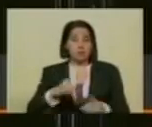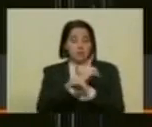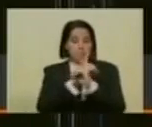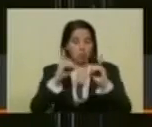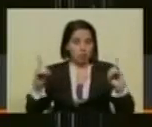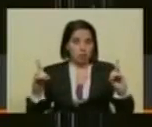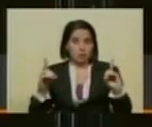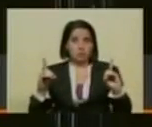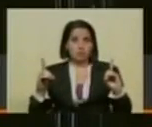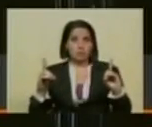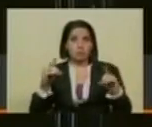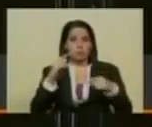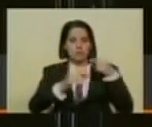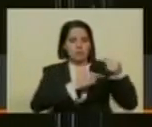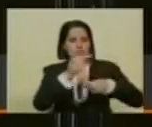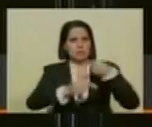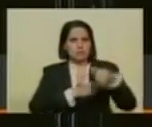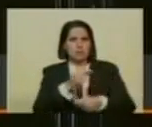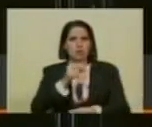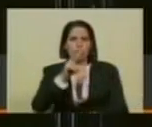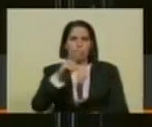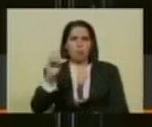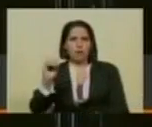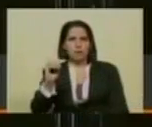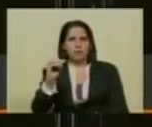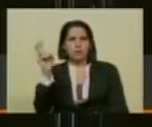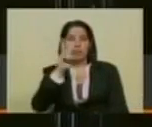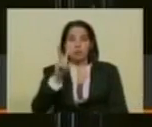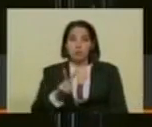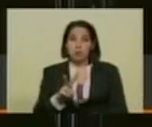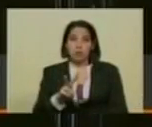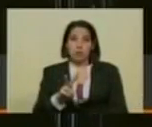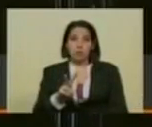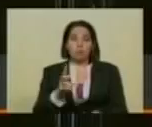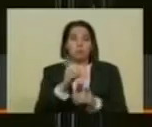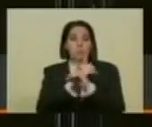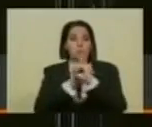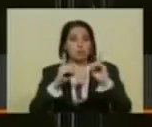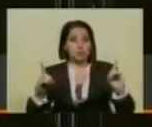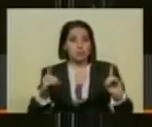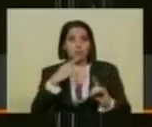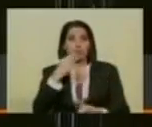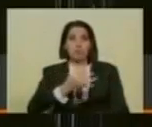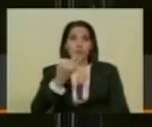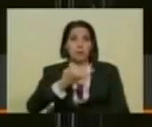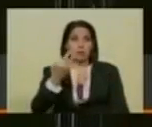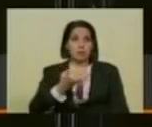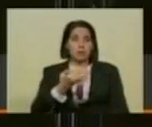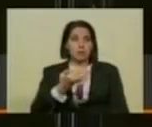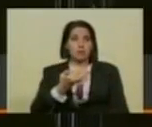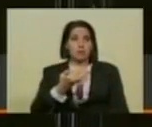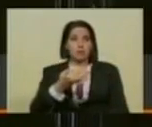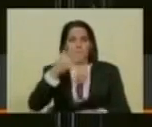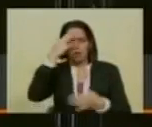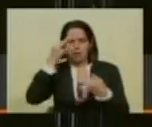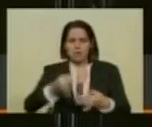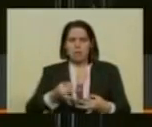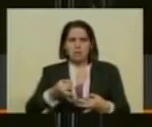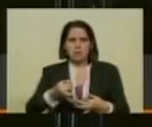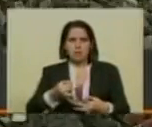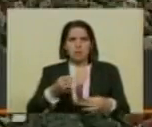democrático del siglo XX venezolano, un gran democratizador, un ferviente creyente en la